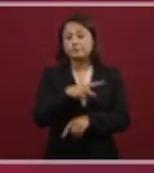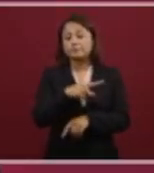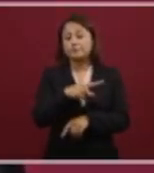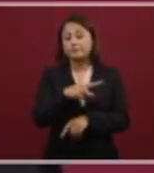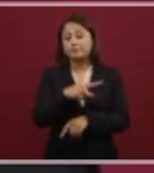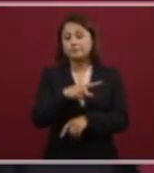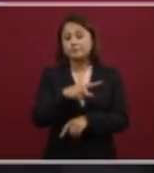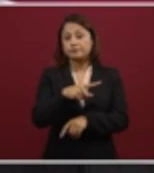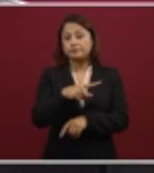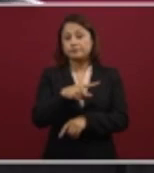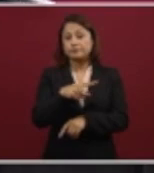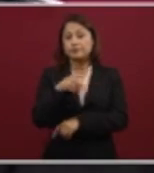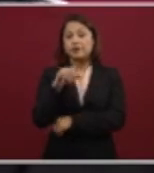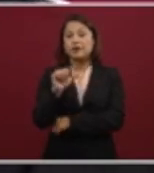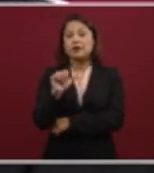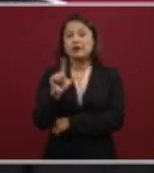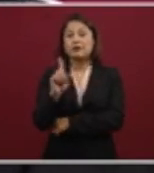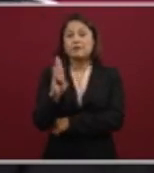Alberto Valles,